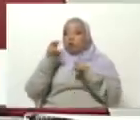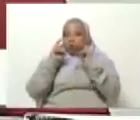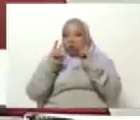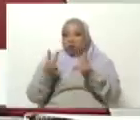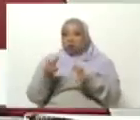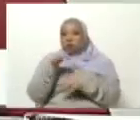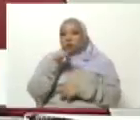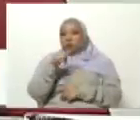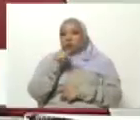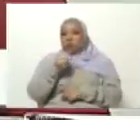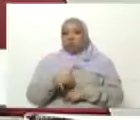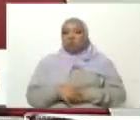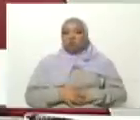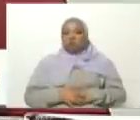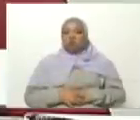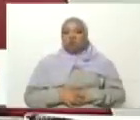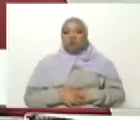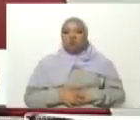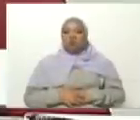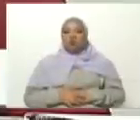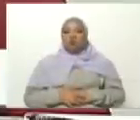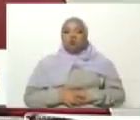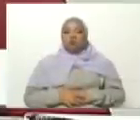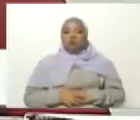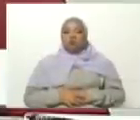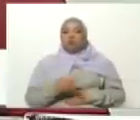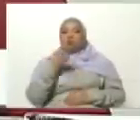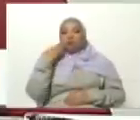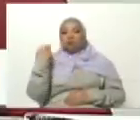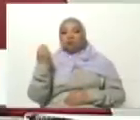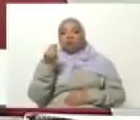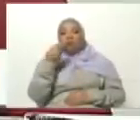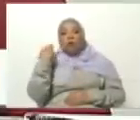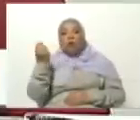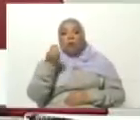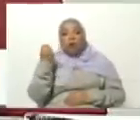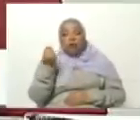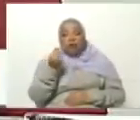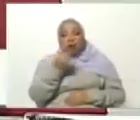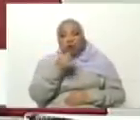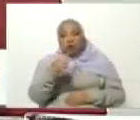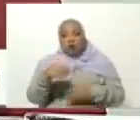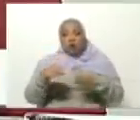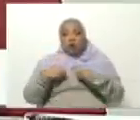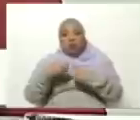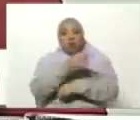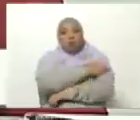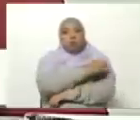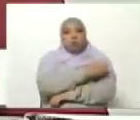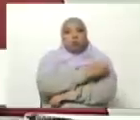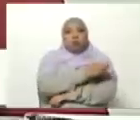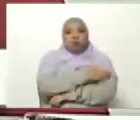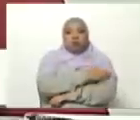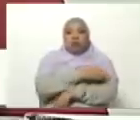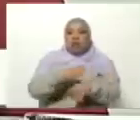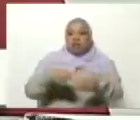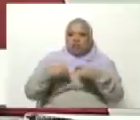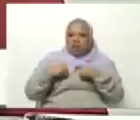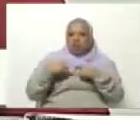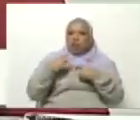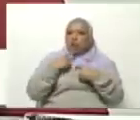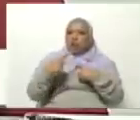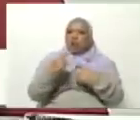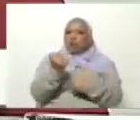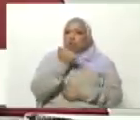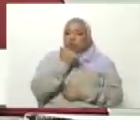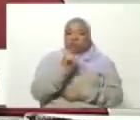disfrutarlo. Es bienvenido, bienvenido que la oposición reconozca el daño que le ha hecho a nuestro país y que nuestro pueblo